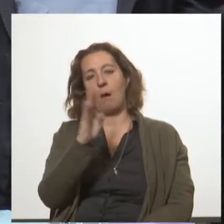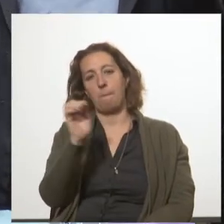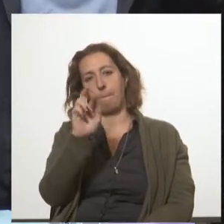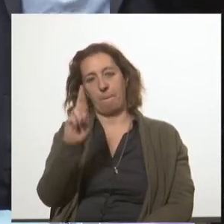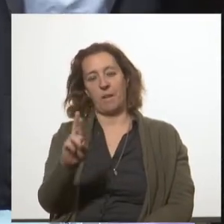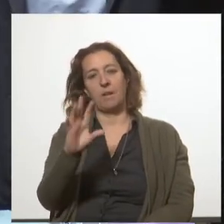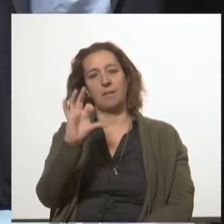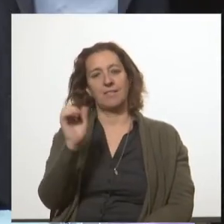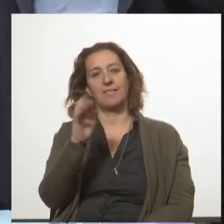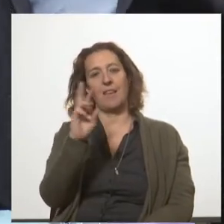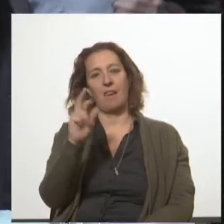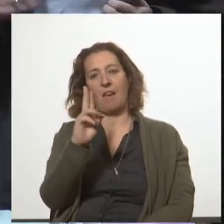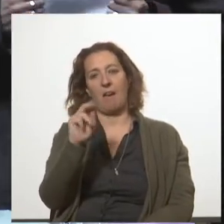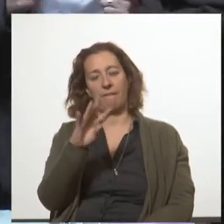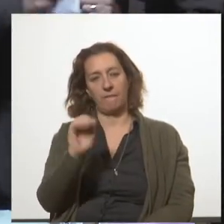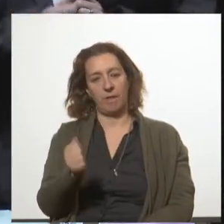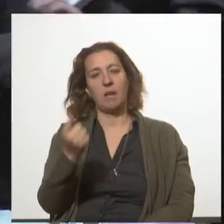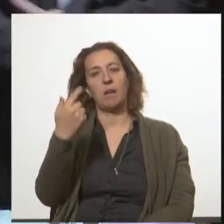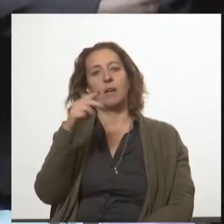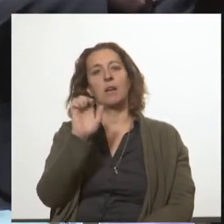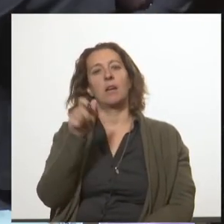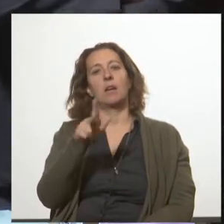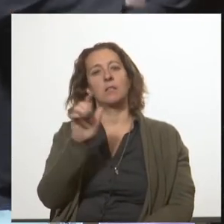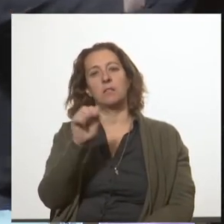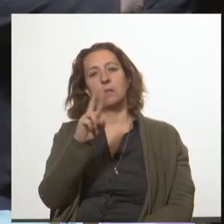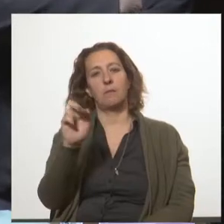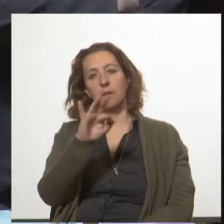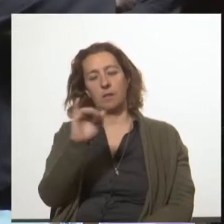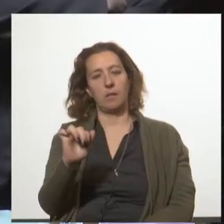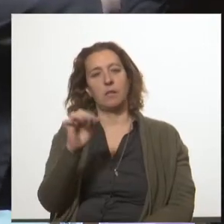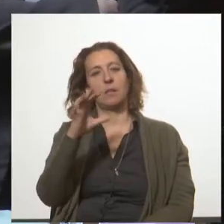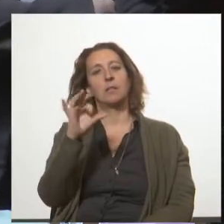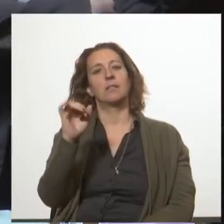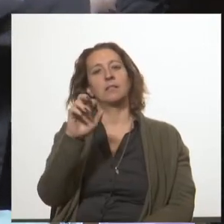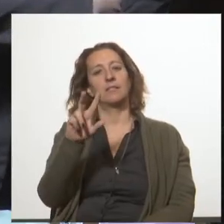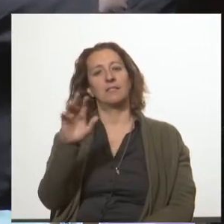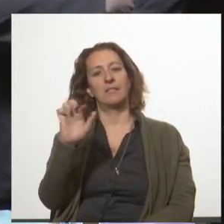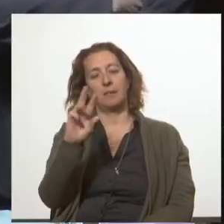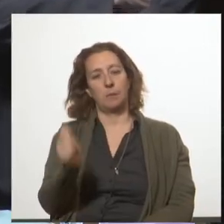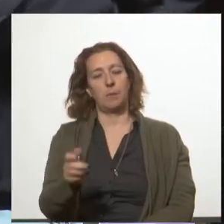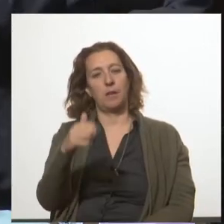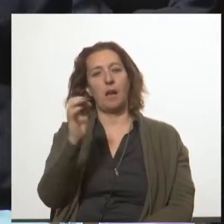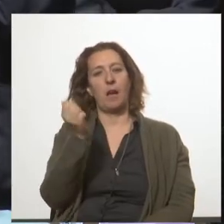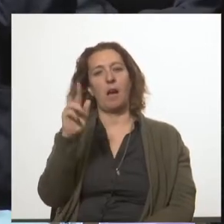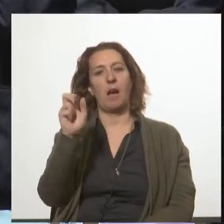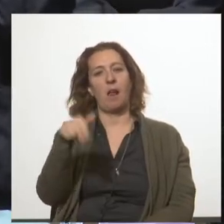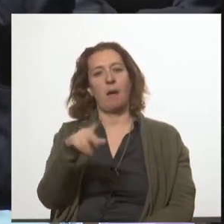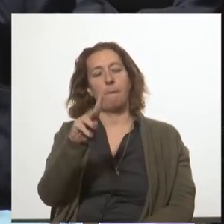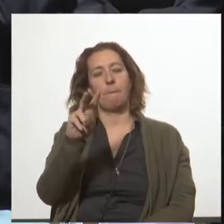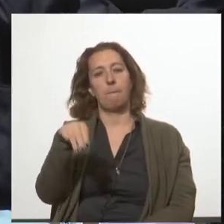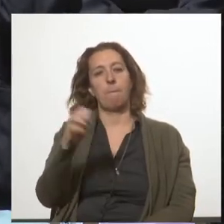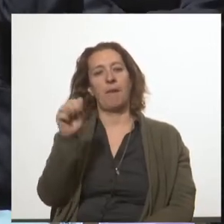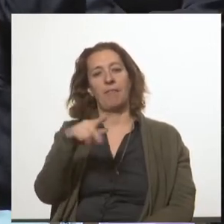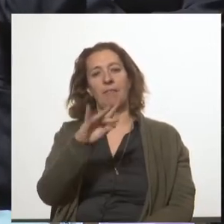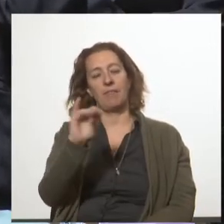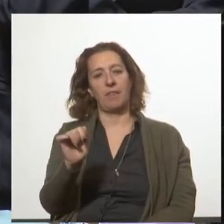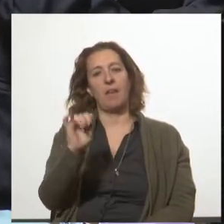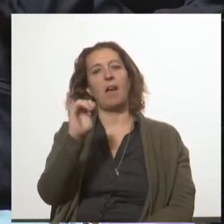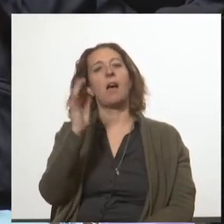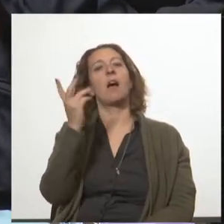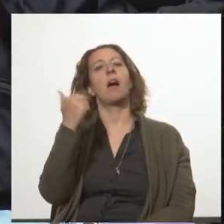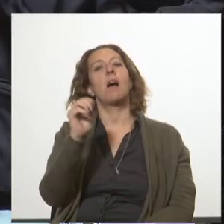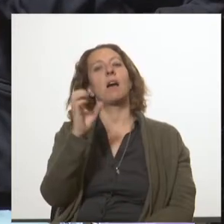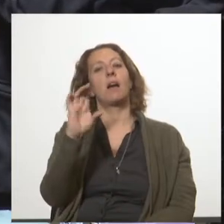saravia sandra etcheverry carlos enciso gerardo amarilla maria silvera maria aramendía carmelo vidalín armando castaingdebat